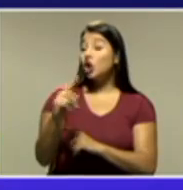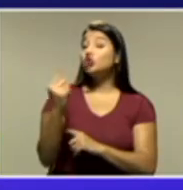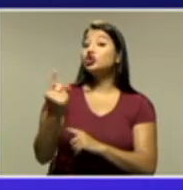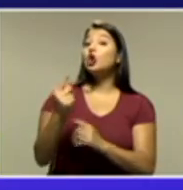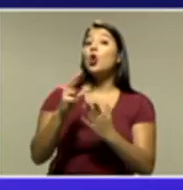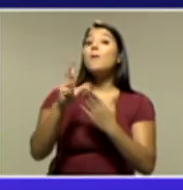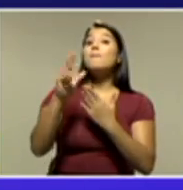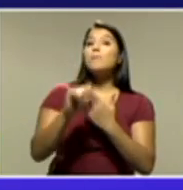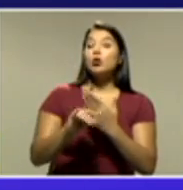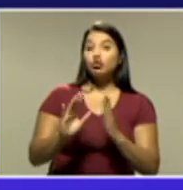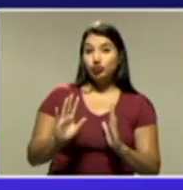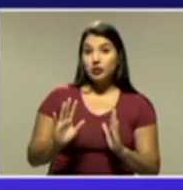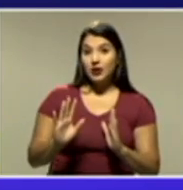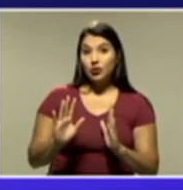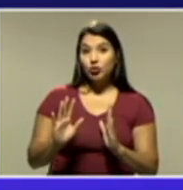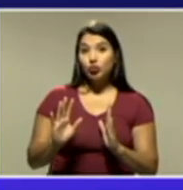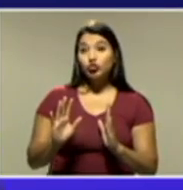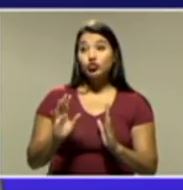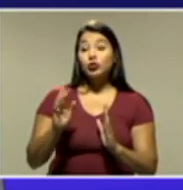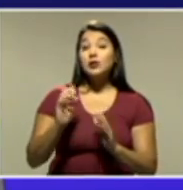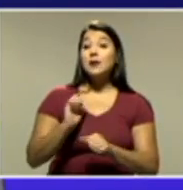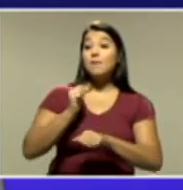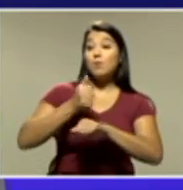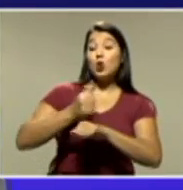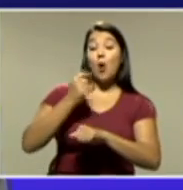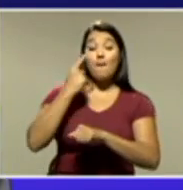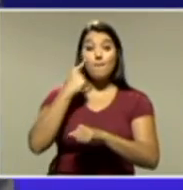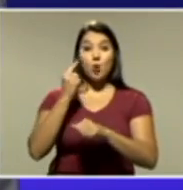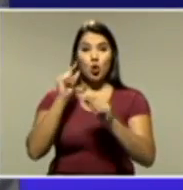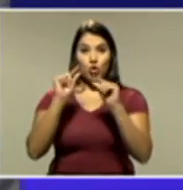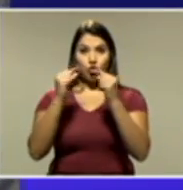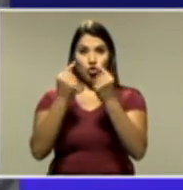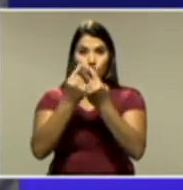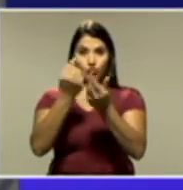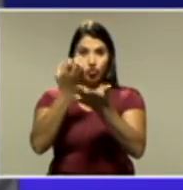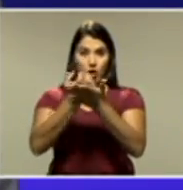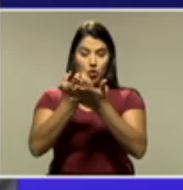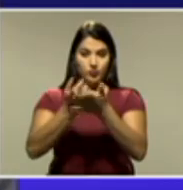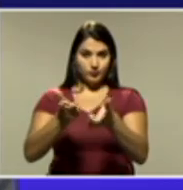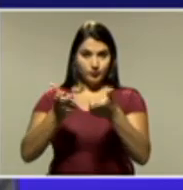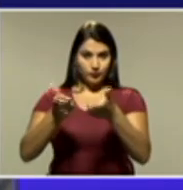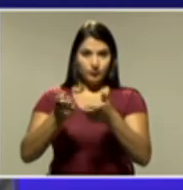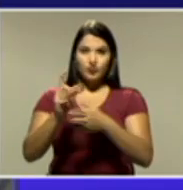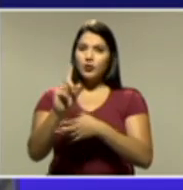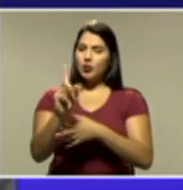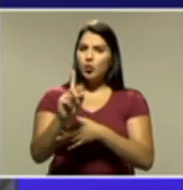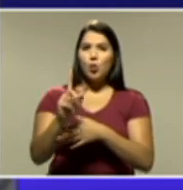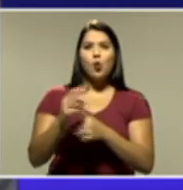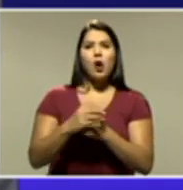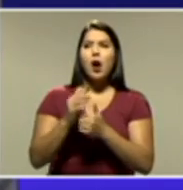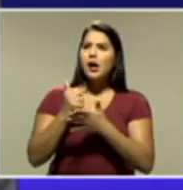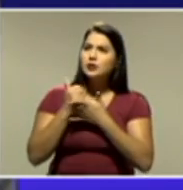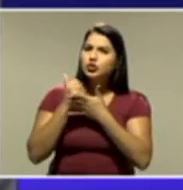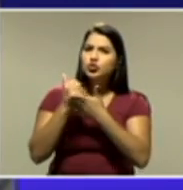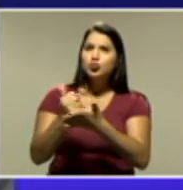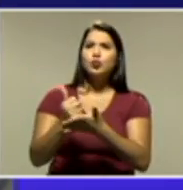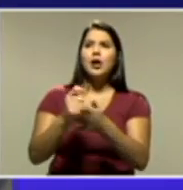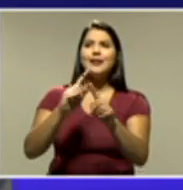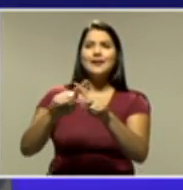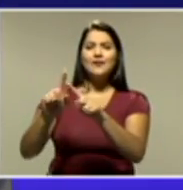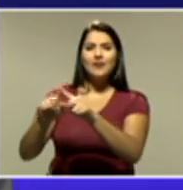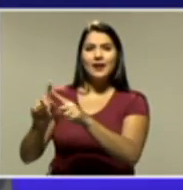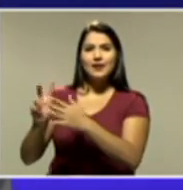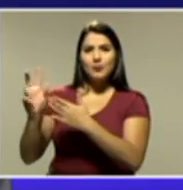los sectores económicamente poderosos de un país. Es decir, contribuye a la diversidad y a la pluralidad ideológica en la